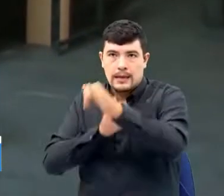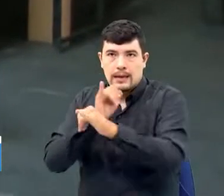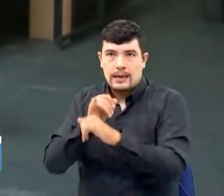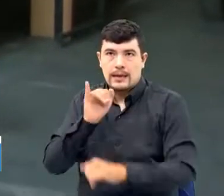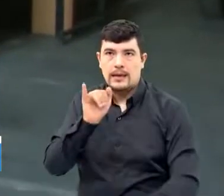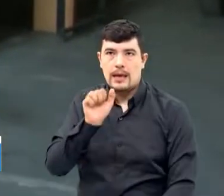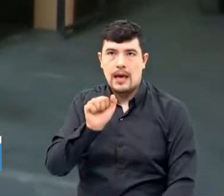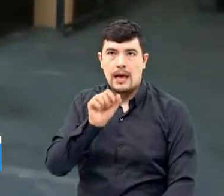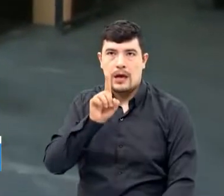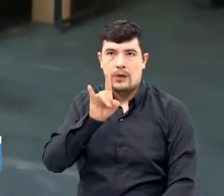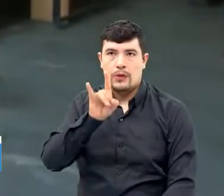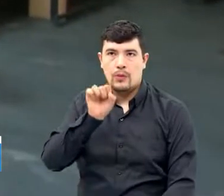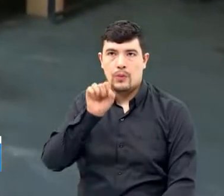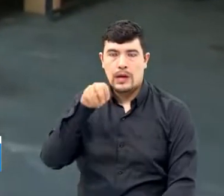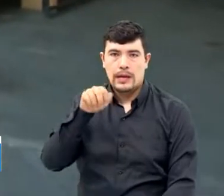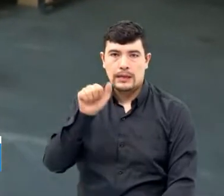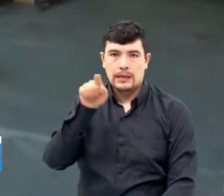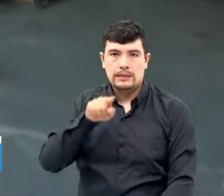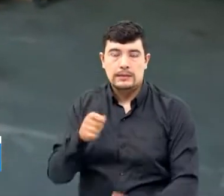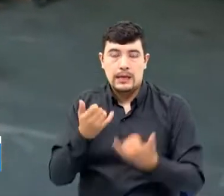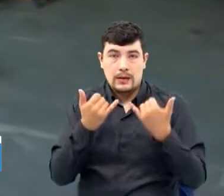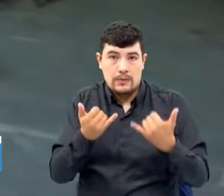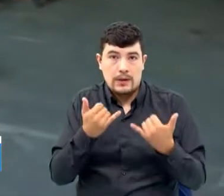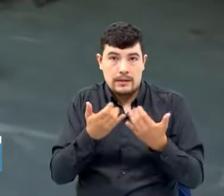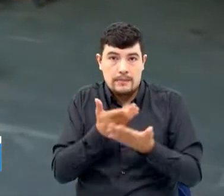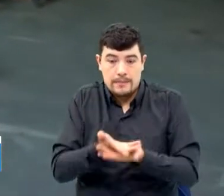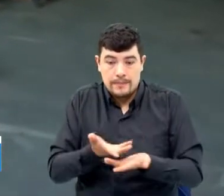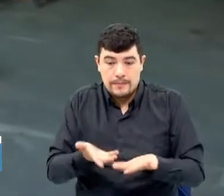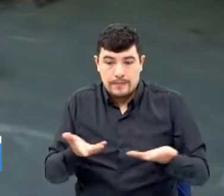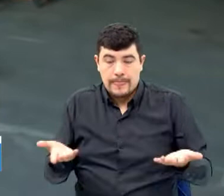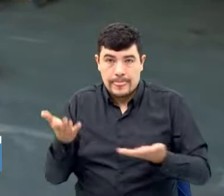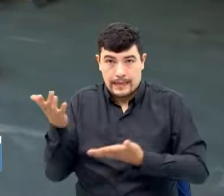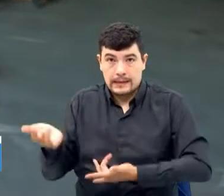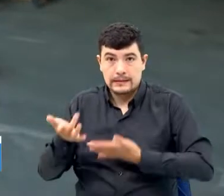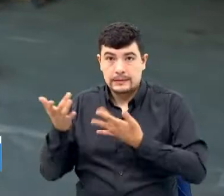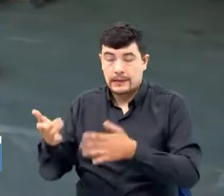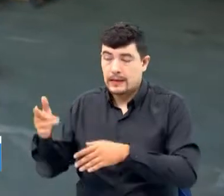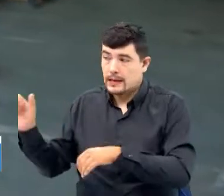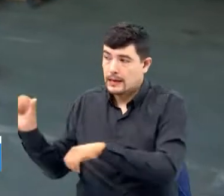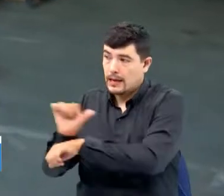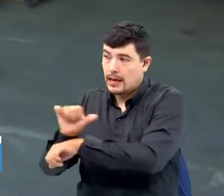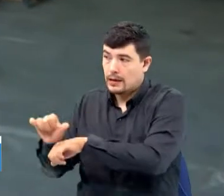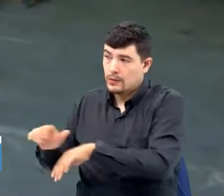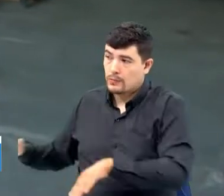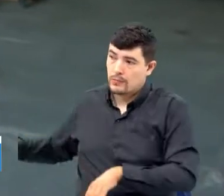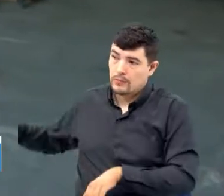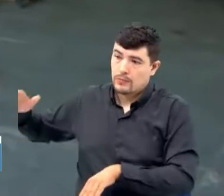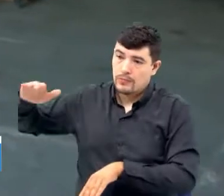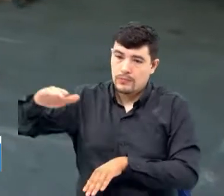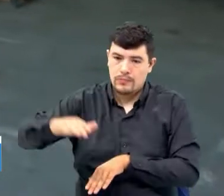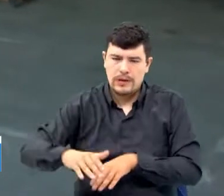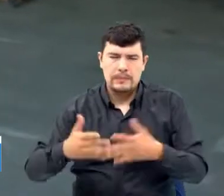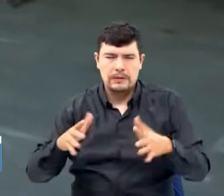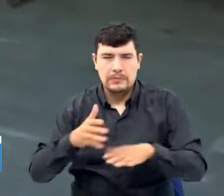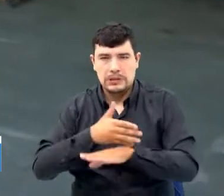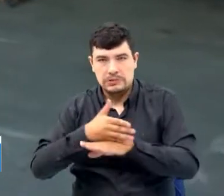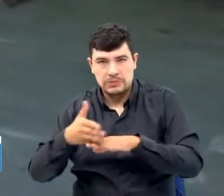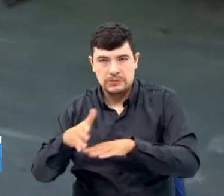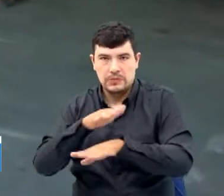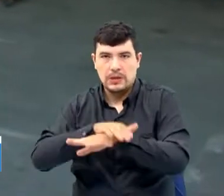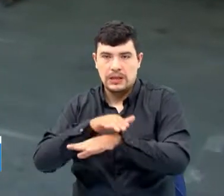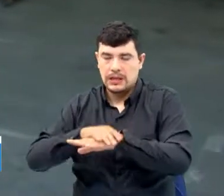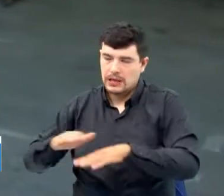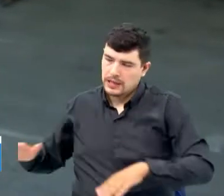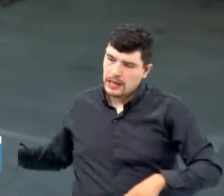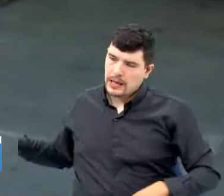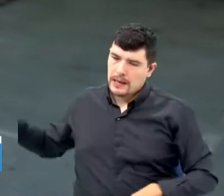unos productos que están a la espera de que llegue el vehículo de carga pesada y llegará sobre las horas de la tarde, donde